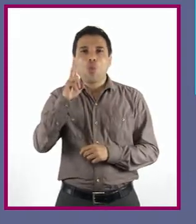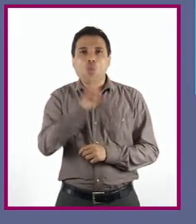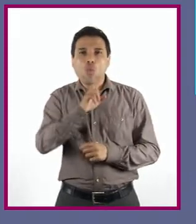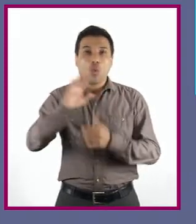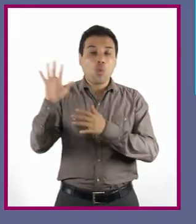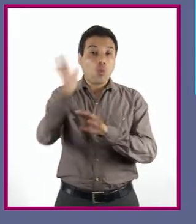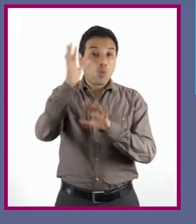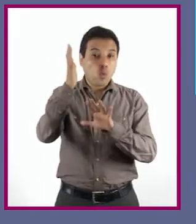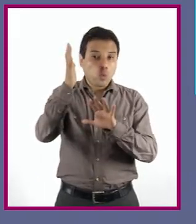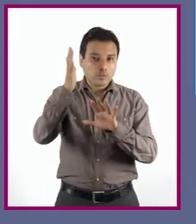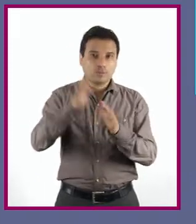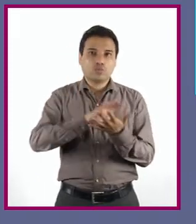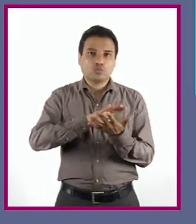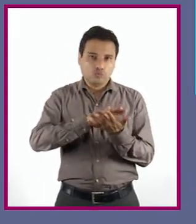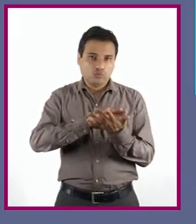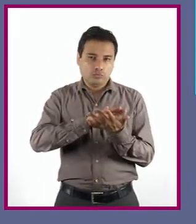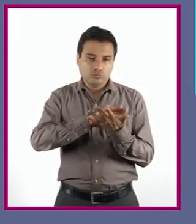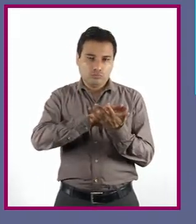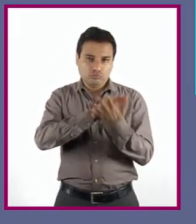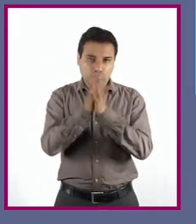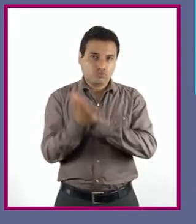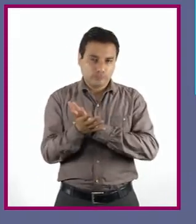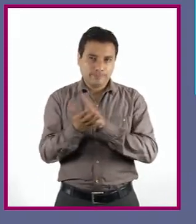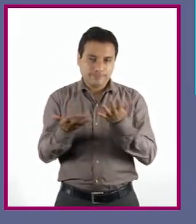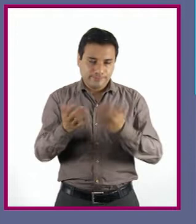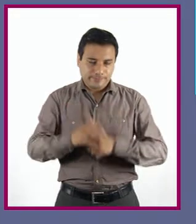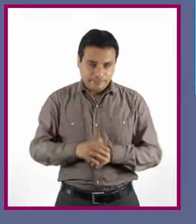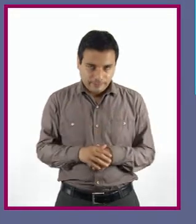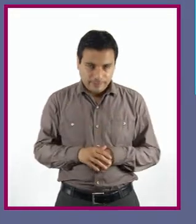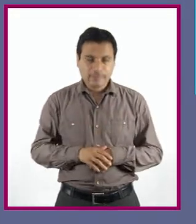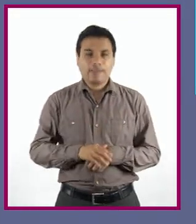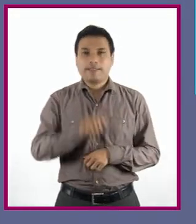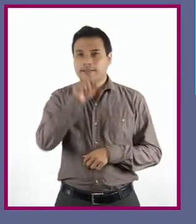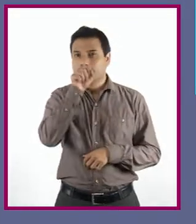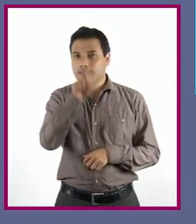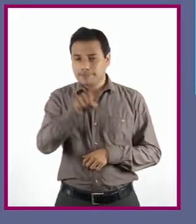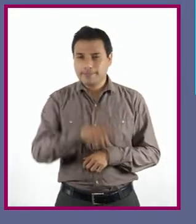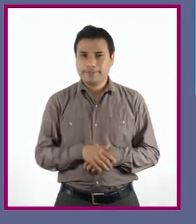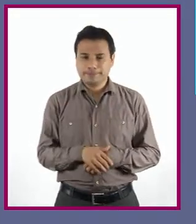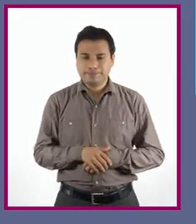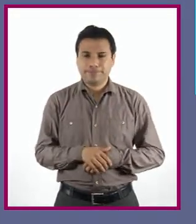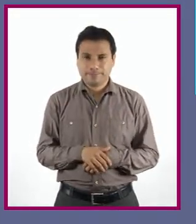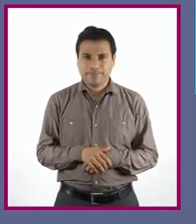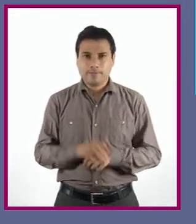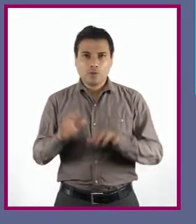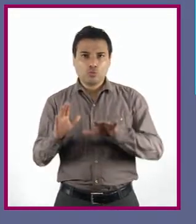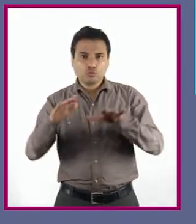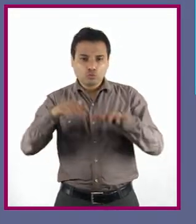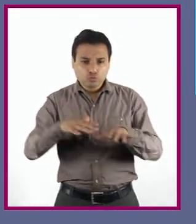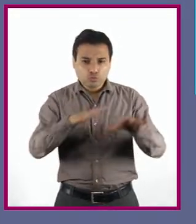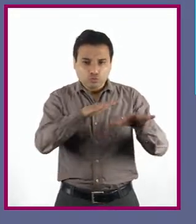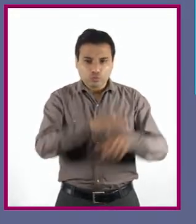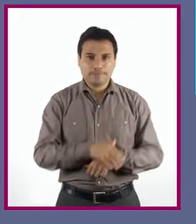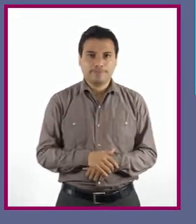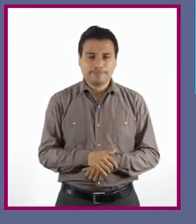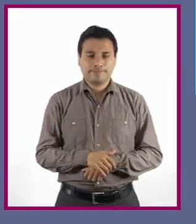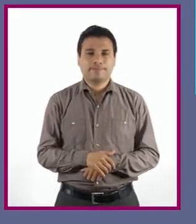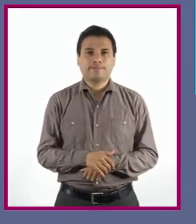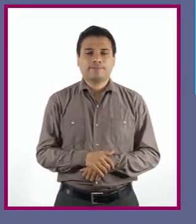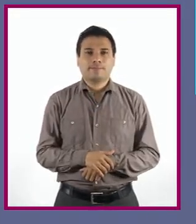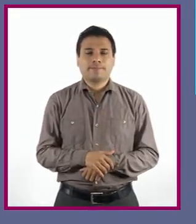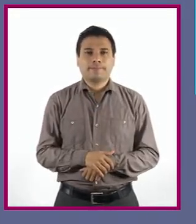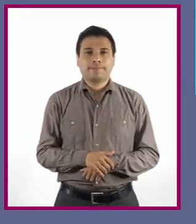en energía eólica, las olas de los mares y mareas, que se convierten en energía